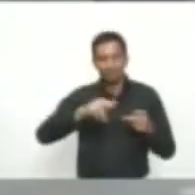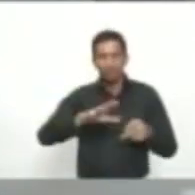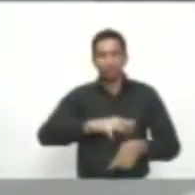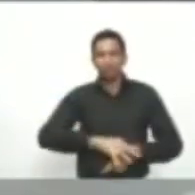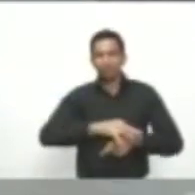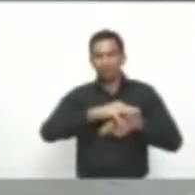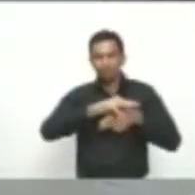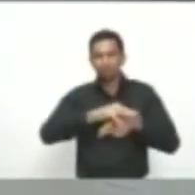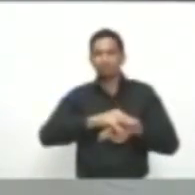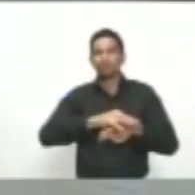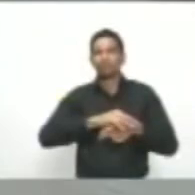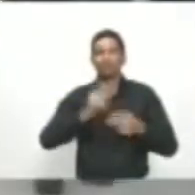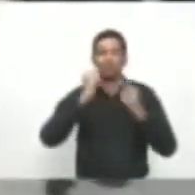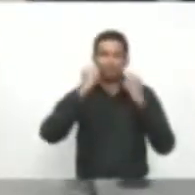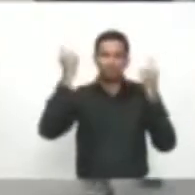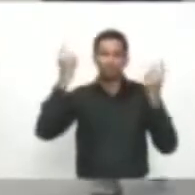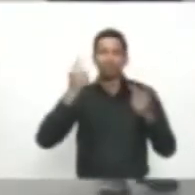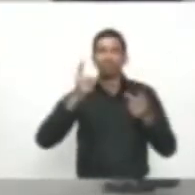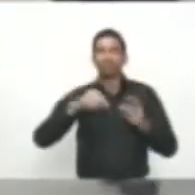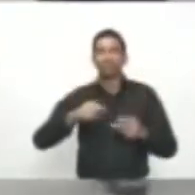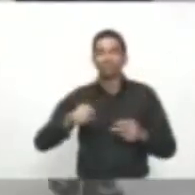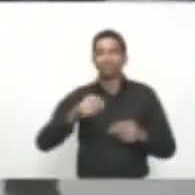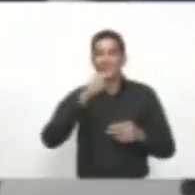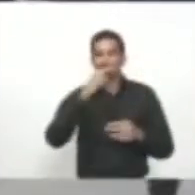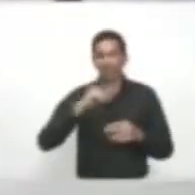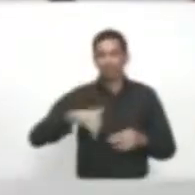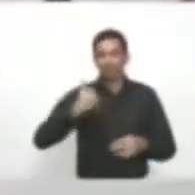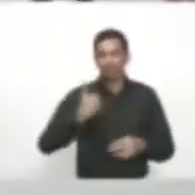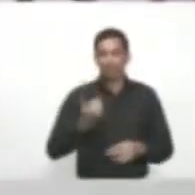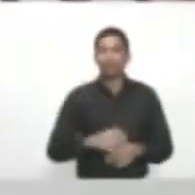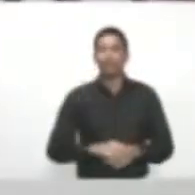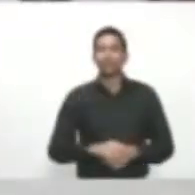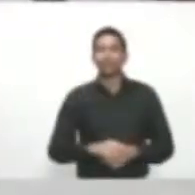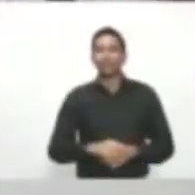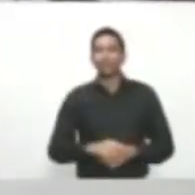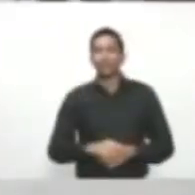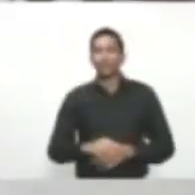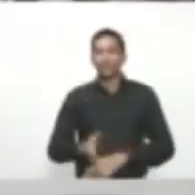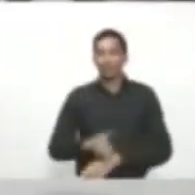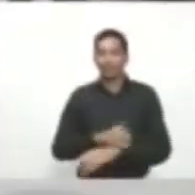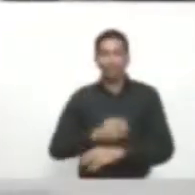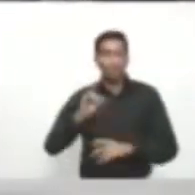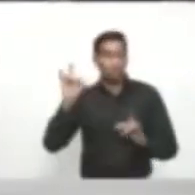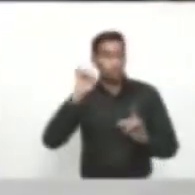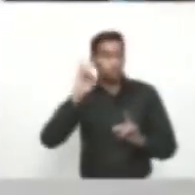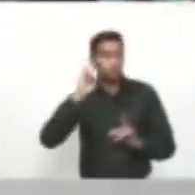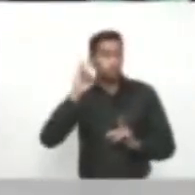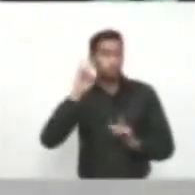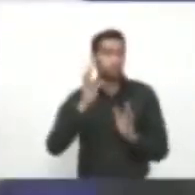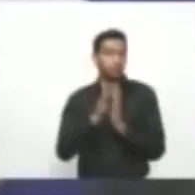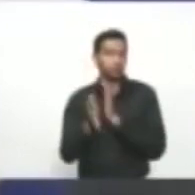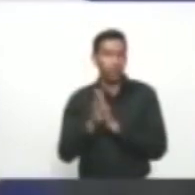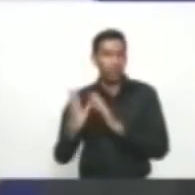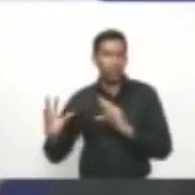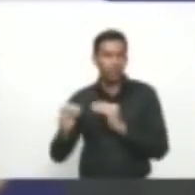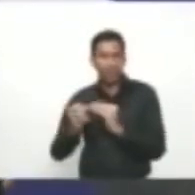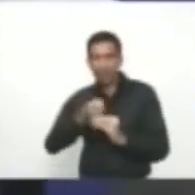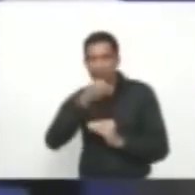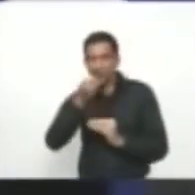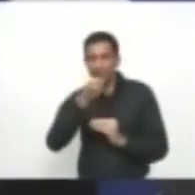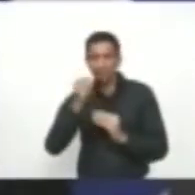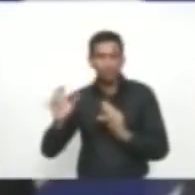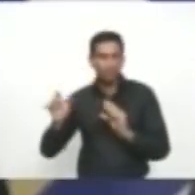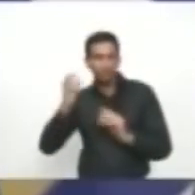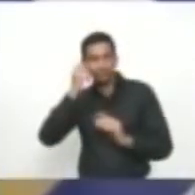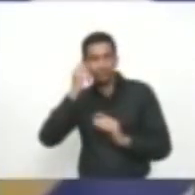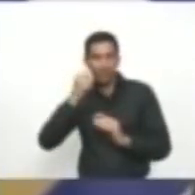Fiscalía General de la Nación reveló los audios que presuntamente mostrarían cómo la banda Los Universitarios planeaban sus secuestros en el departamento de La Guajira. El director